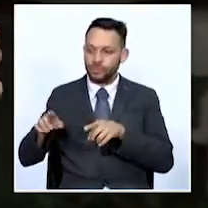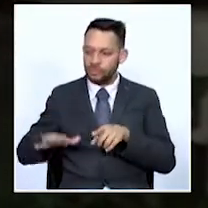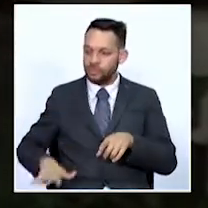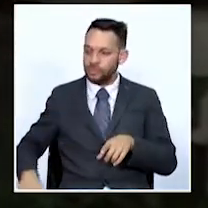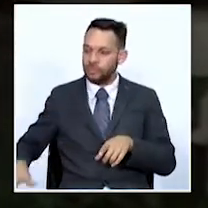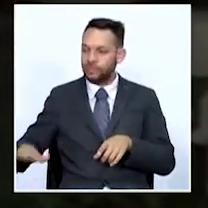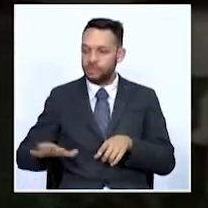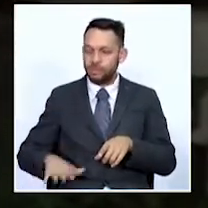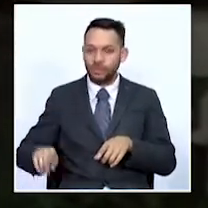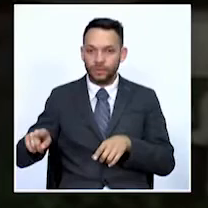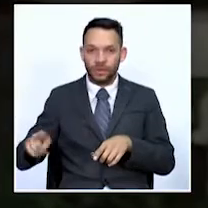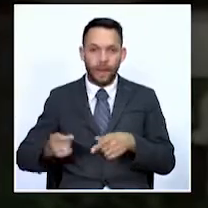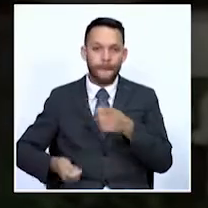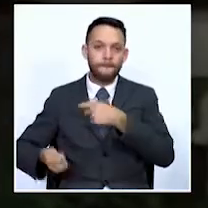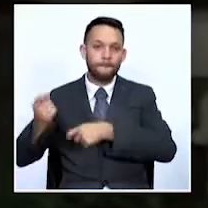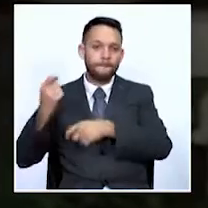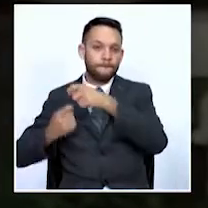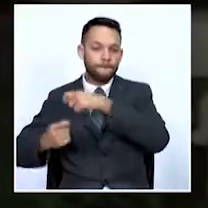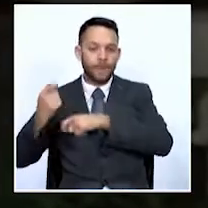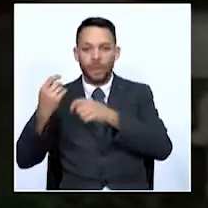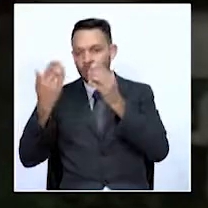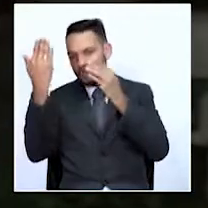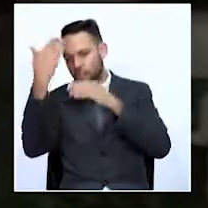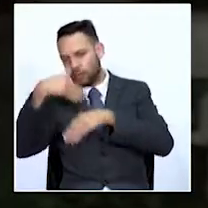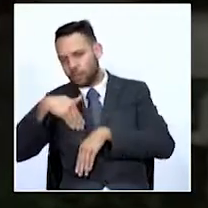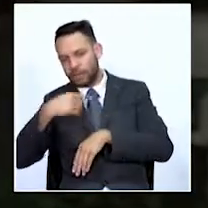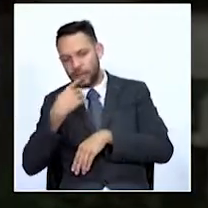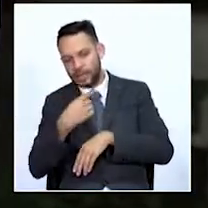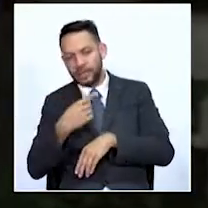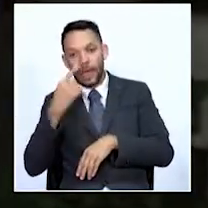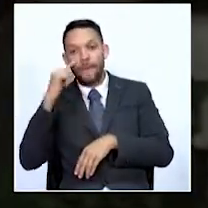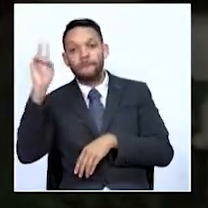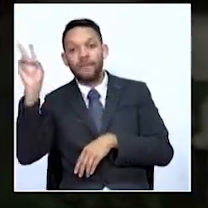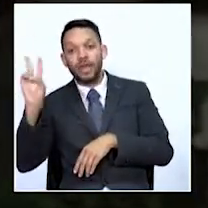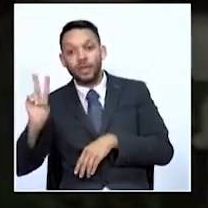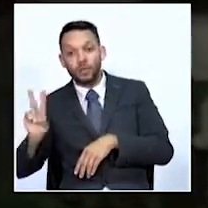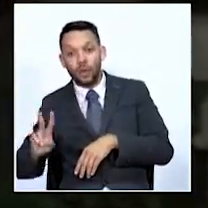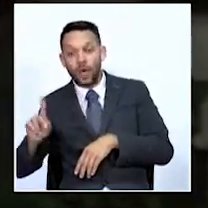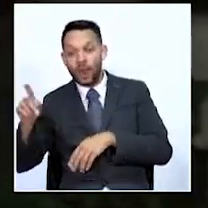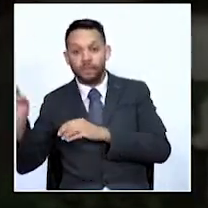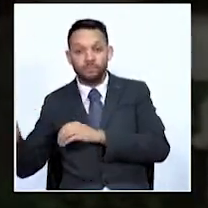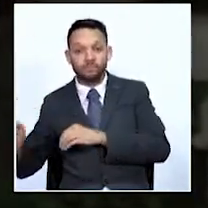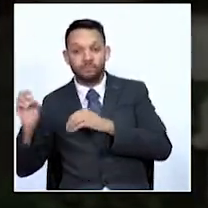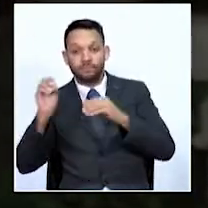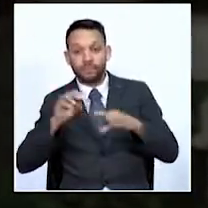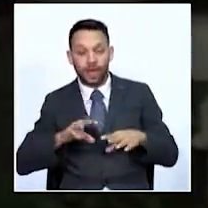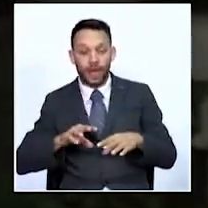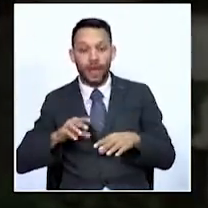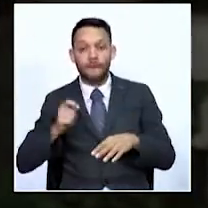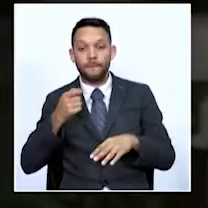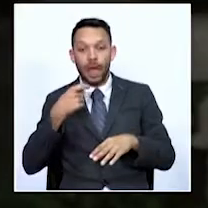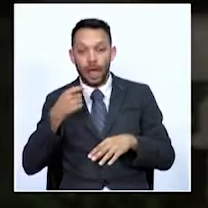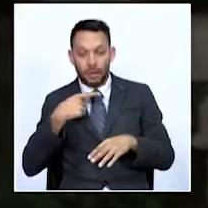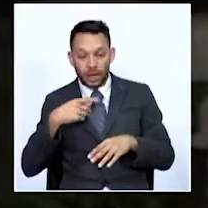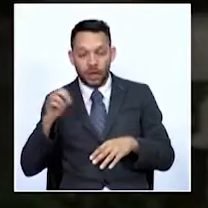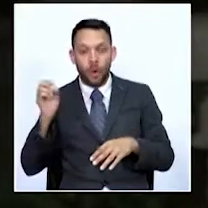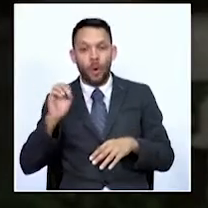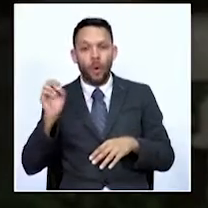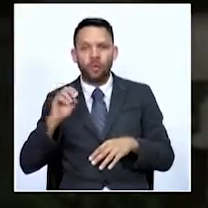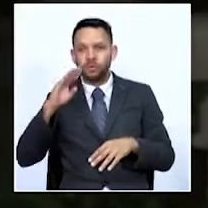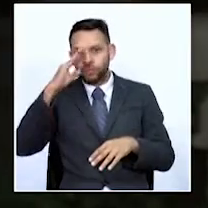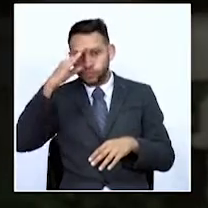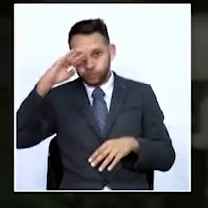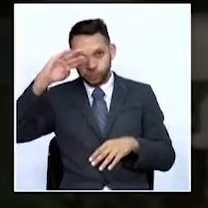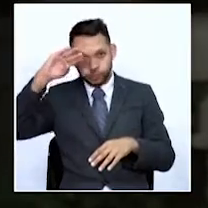tiendas naturistas les venden al escondido unas pasticas que dicen que son de Venezuela, que son de Cuba, que ingeniero químico fulano, y eso